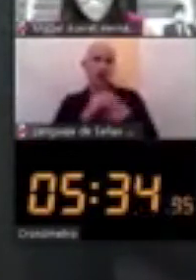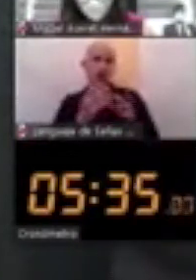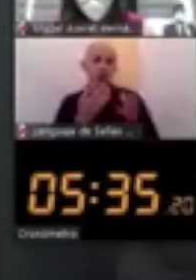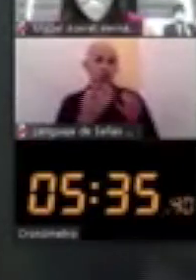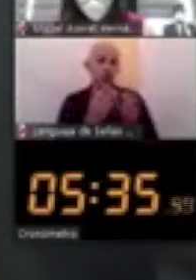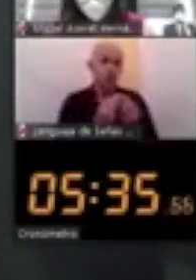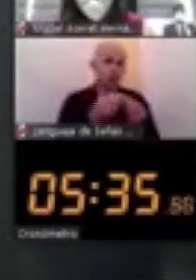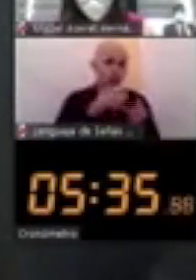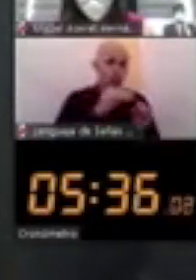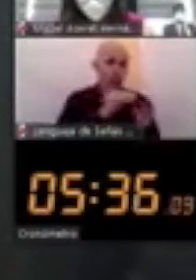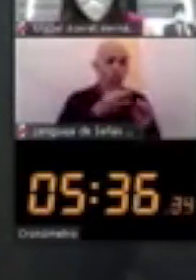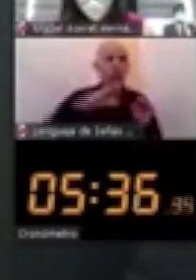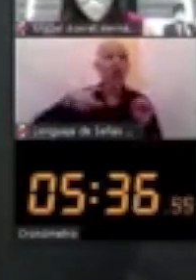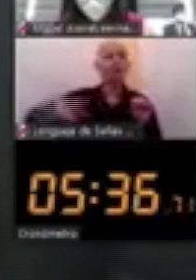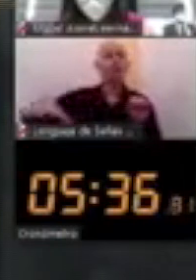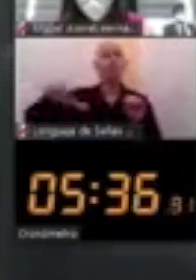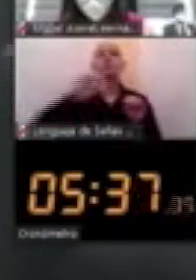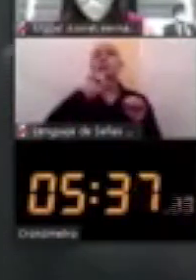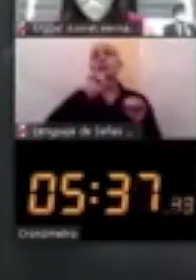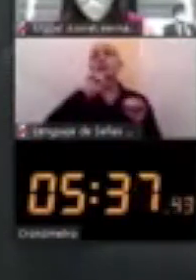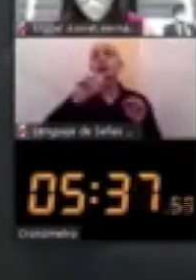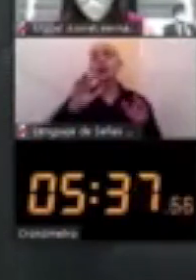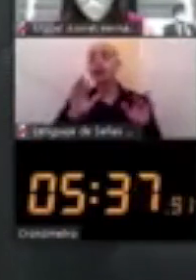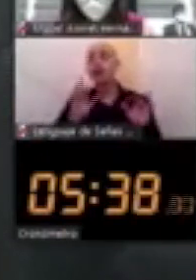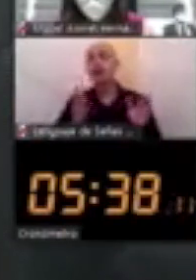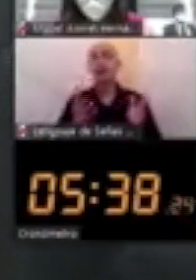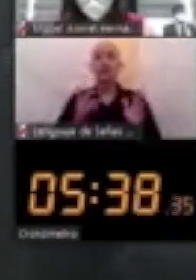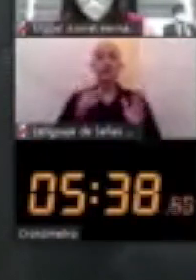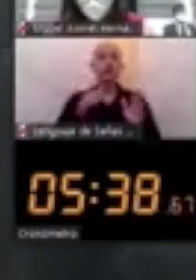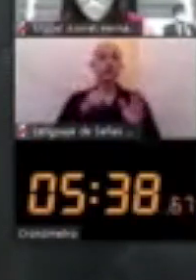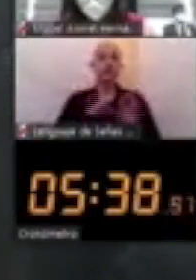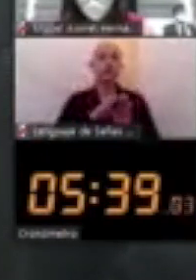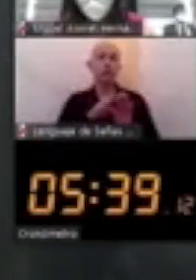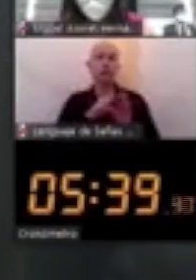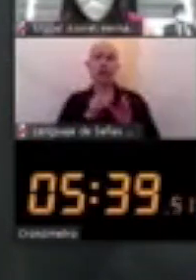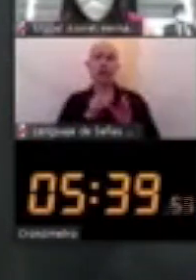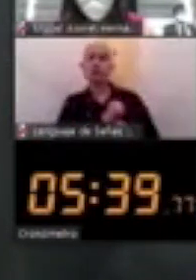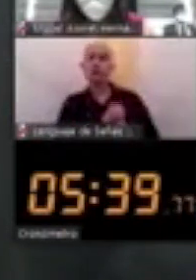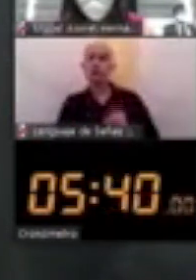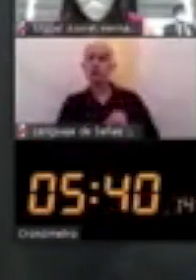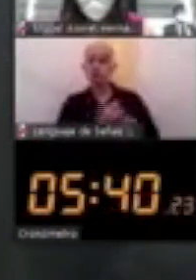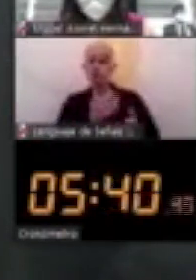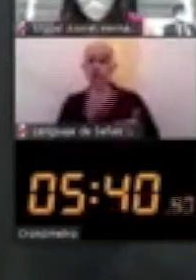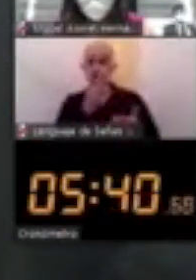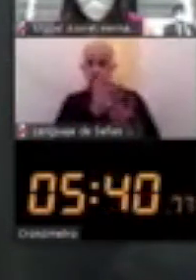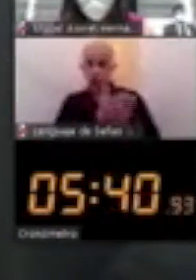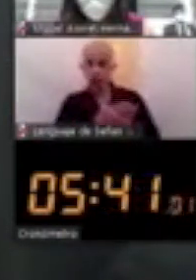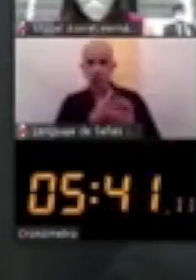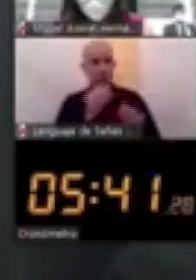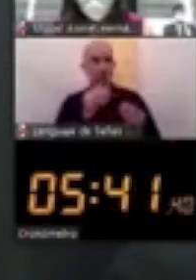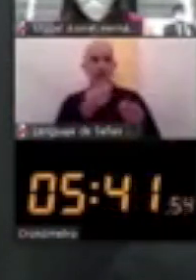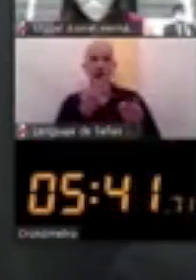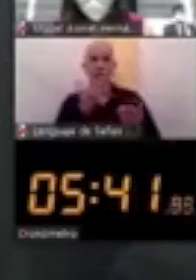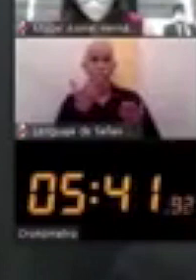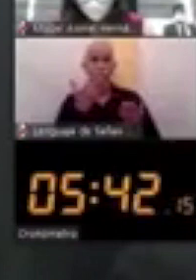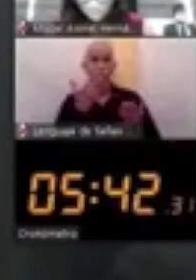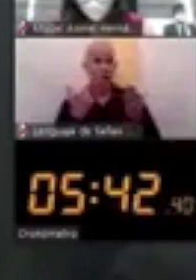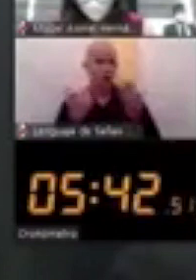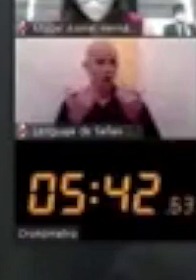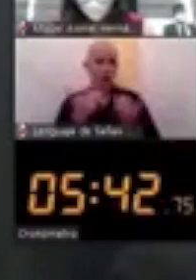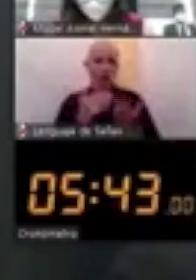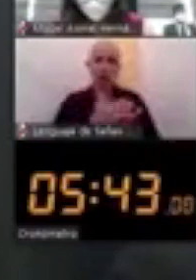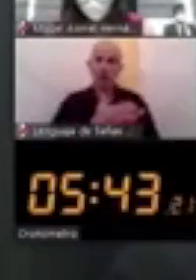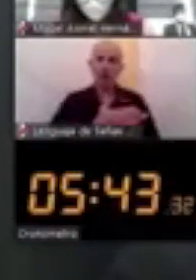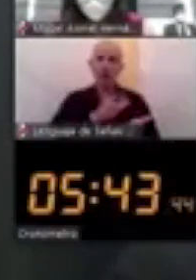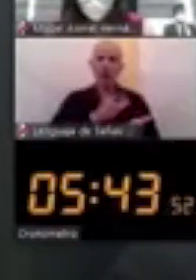sanitaria del comil 19 sin embargo hicieron un llamado a la ciudadanía a salir a votar el domingo 6 de junio del próximo año ya que